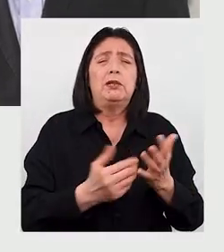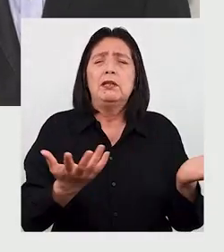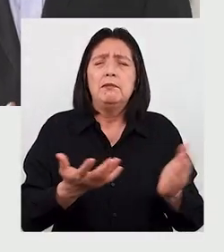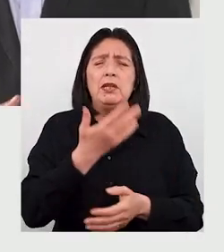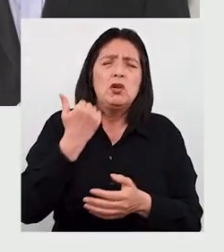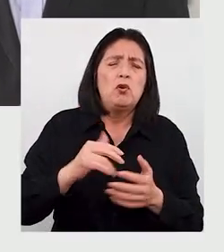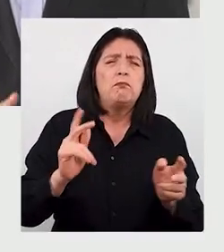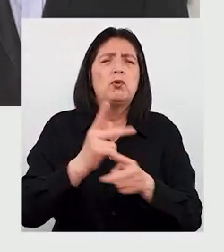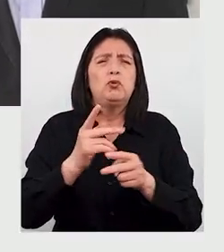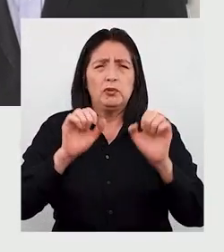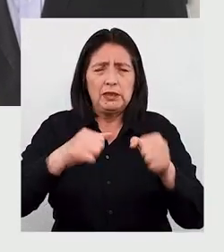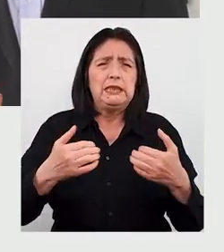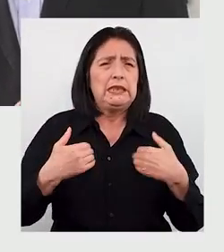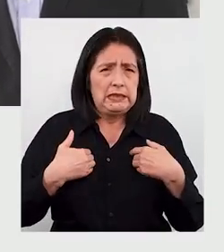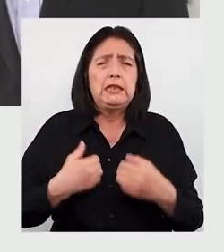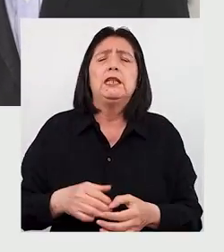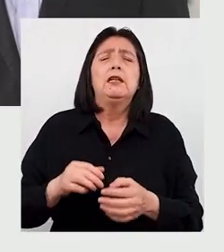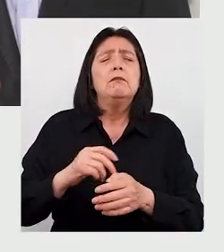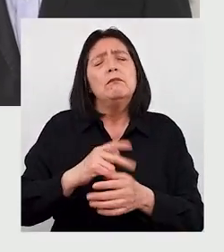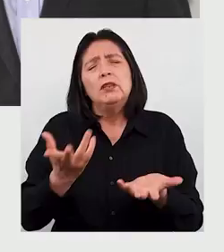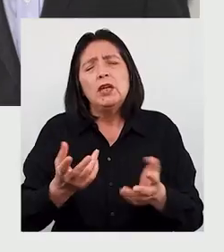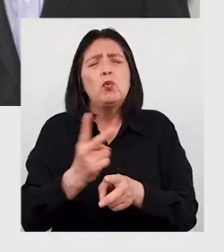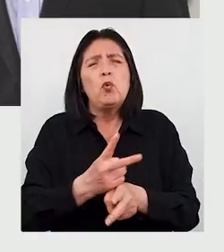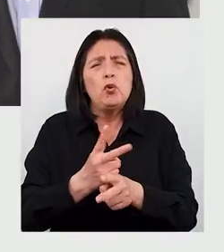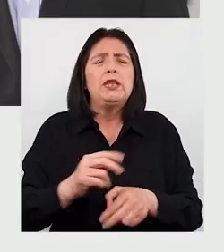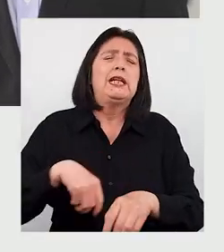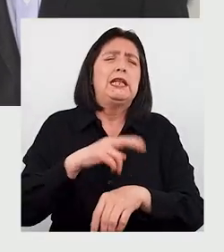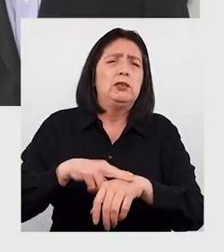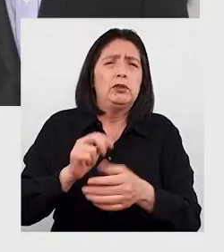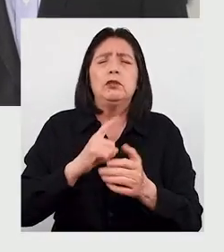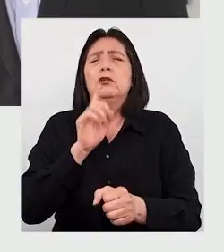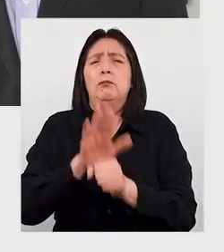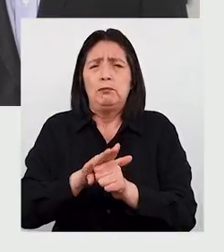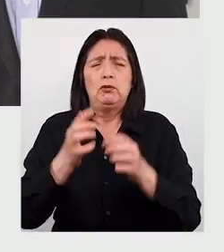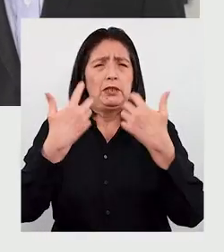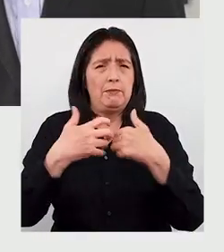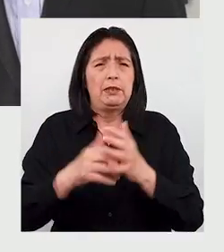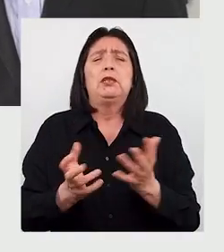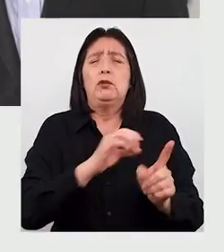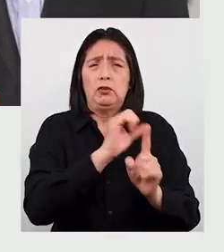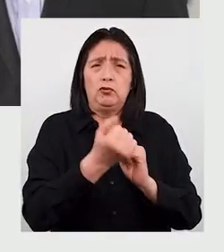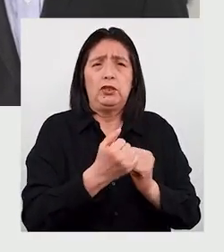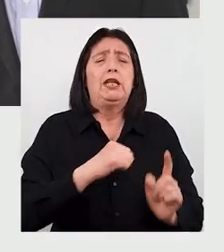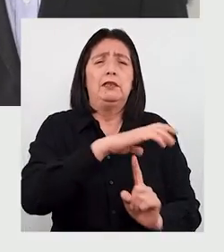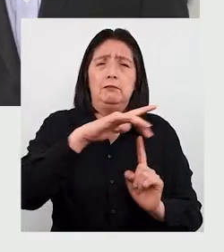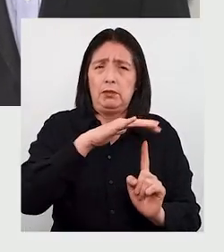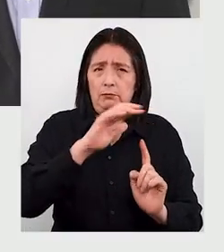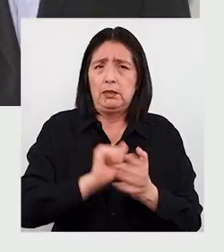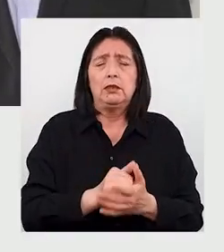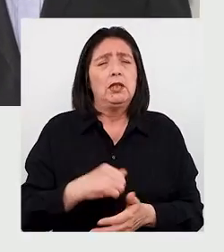prefiriendo productos que cuentan con estándares de sostenibilidad que evidencian el compromiso de las empresas con la sociedad y el medio